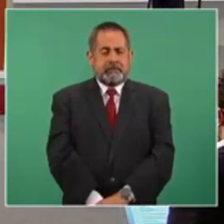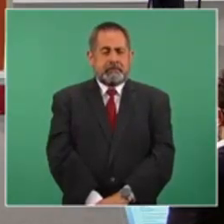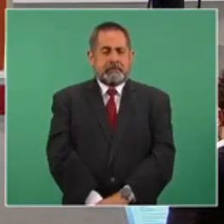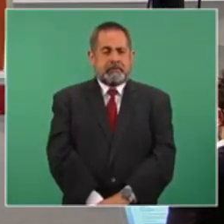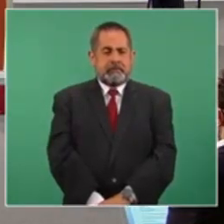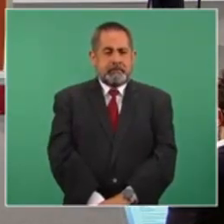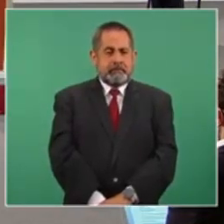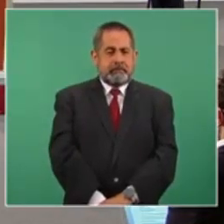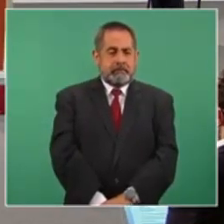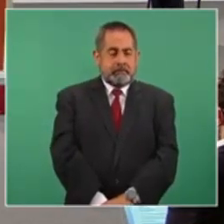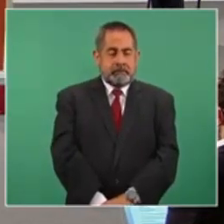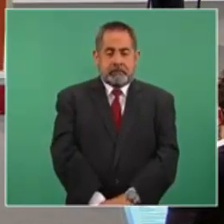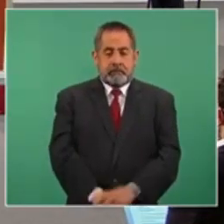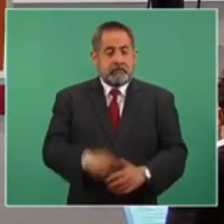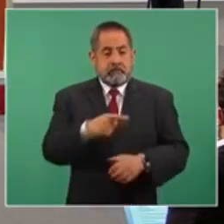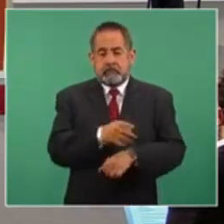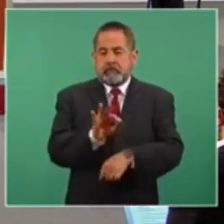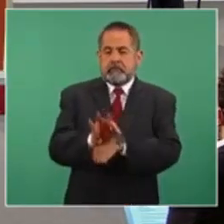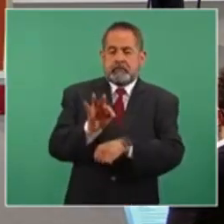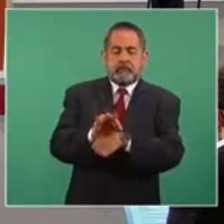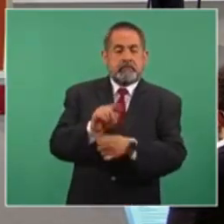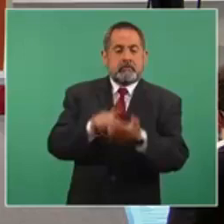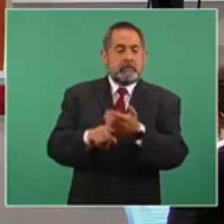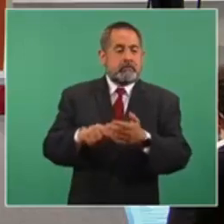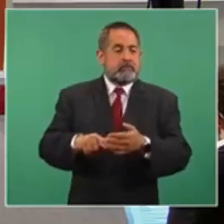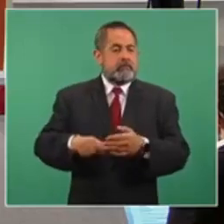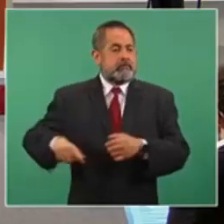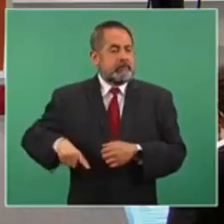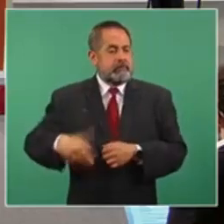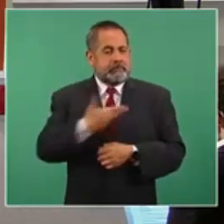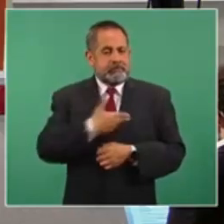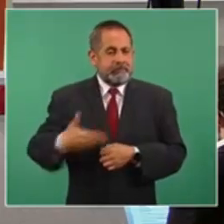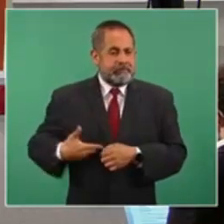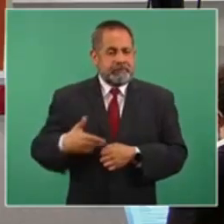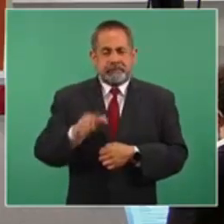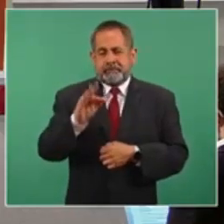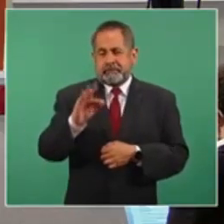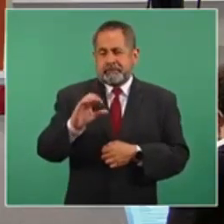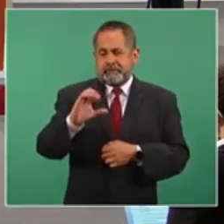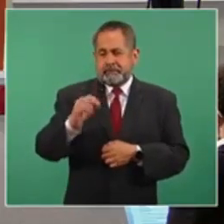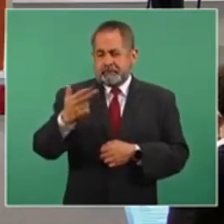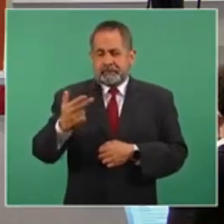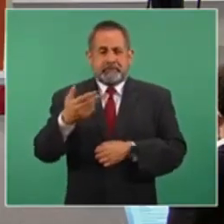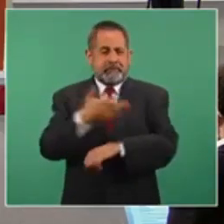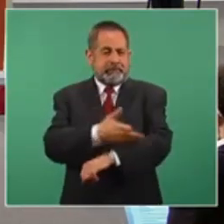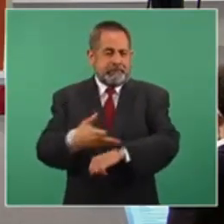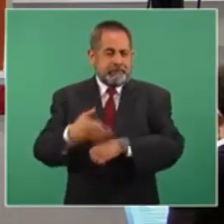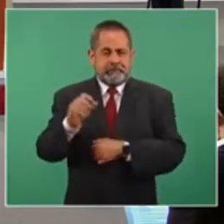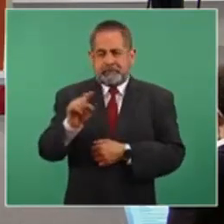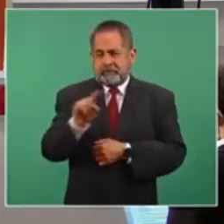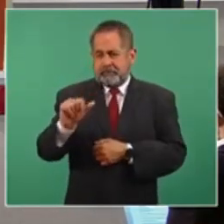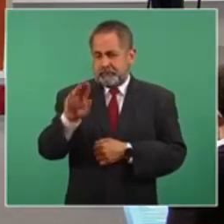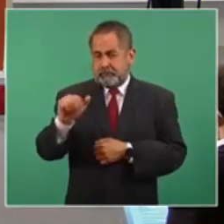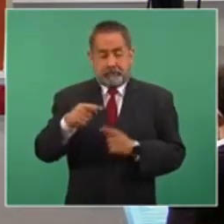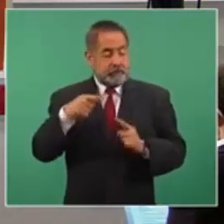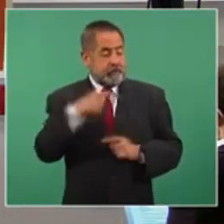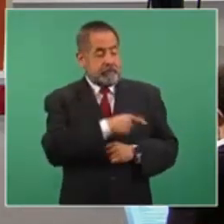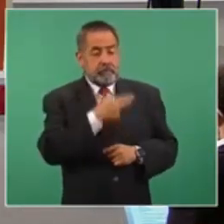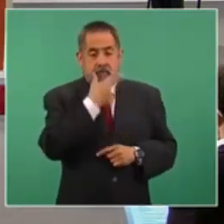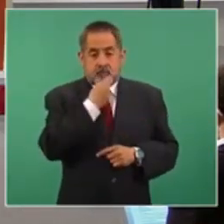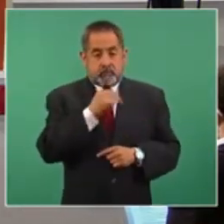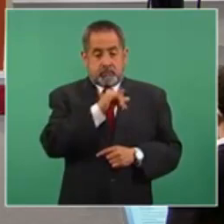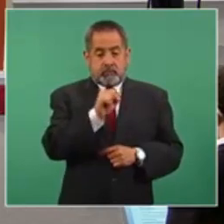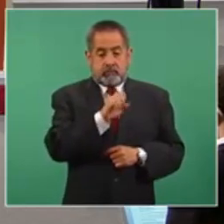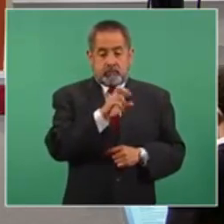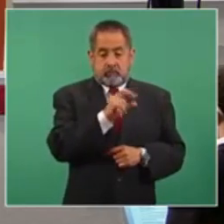Para beneficiar al gobierno de Felipe Calderón y de la familia de la señora Zavala, José Ramón Cosío